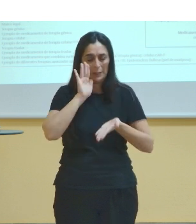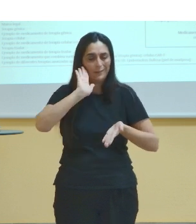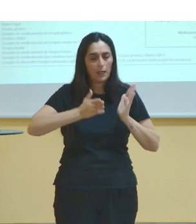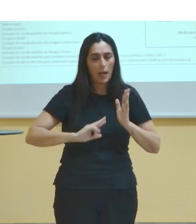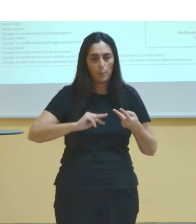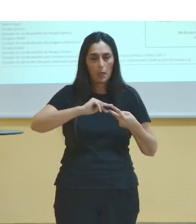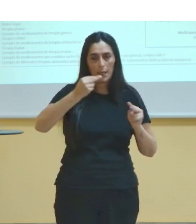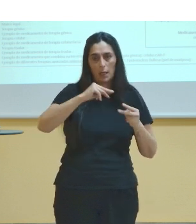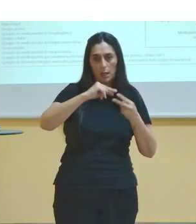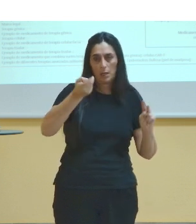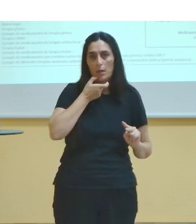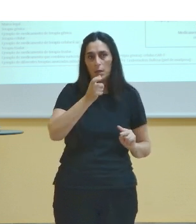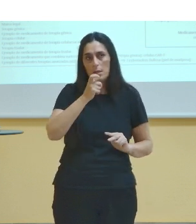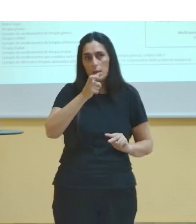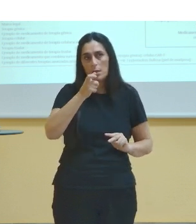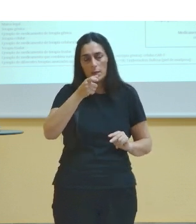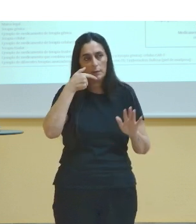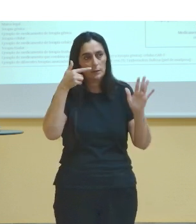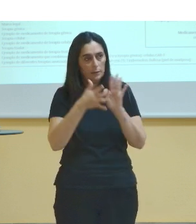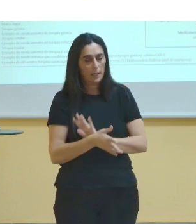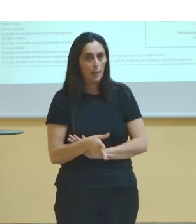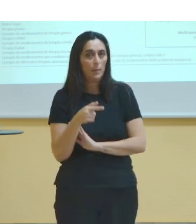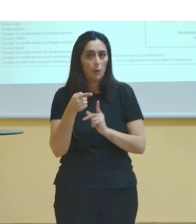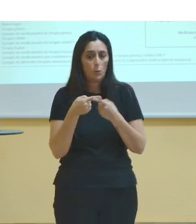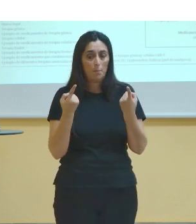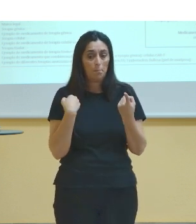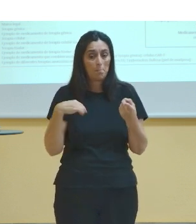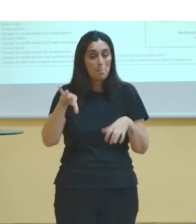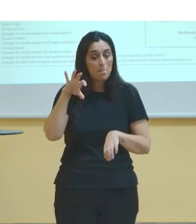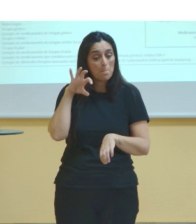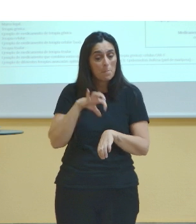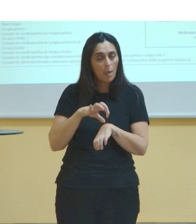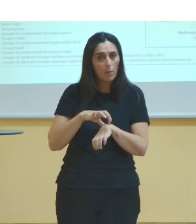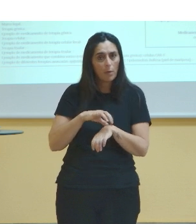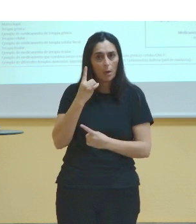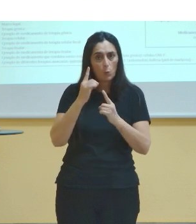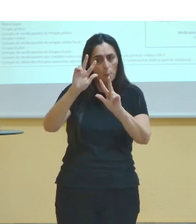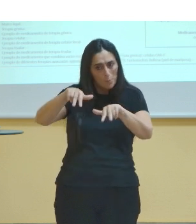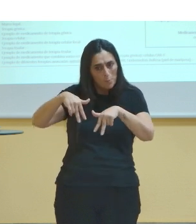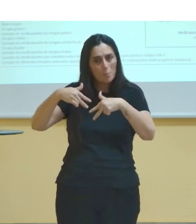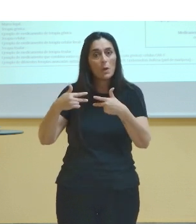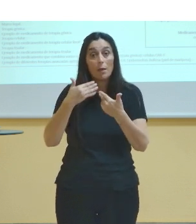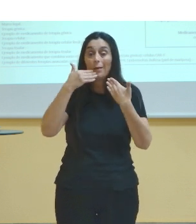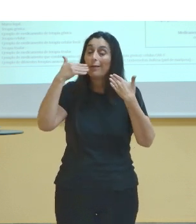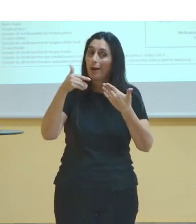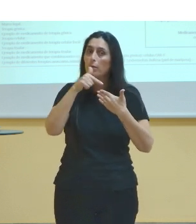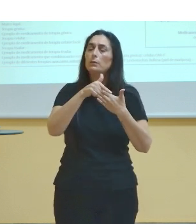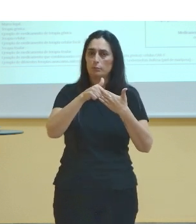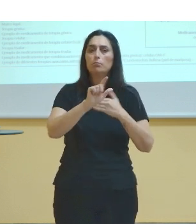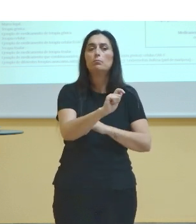todo el rato oyendo hablar de terapia génica. Ya hay medicaciones autorizadas, productos de terapia génica que